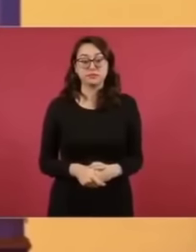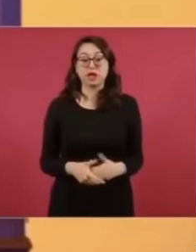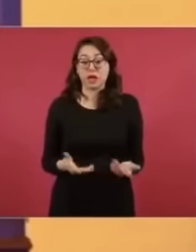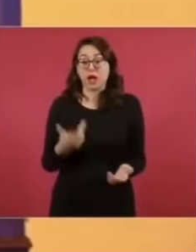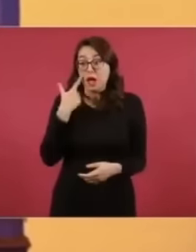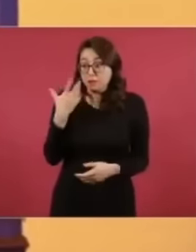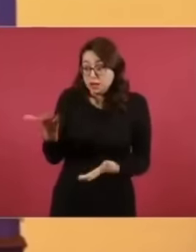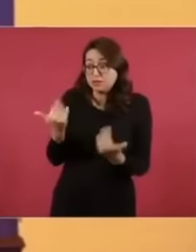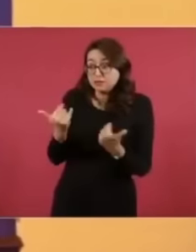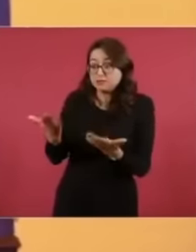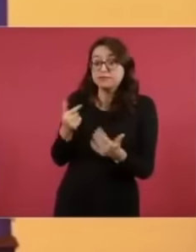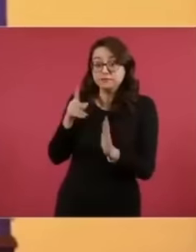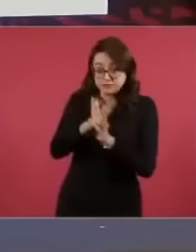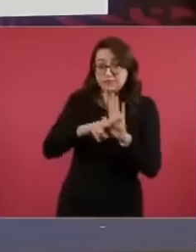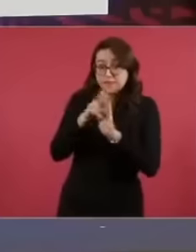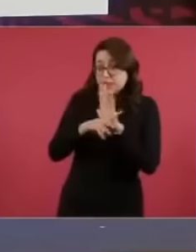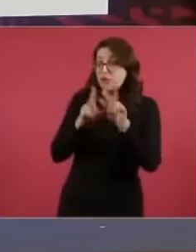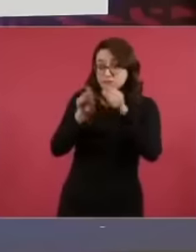¿Dónde están los videos?